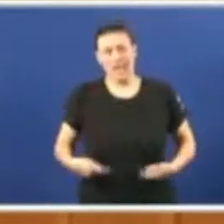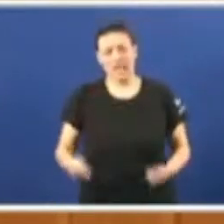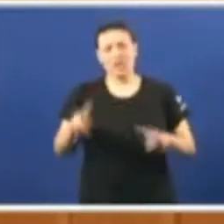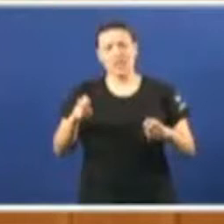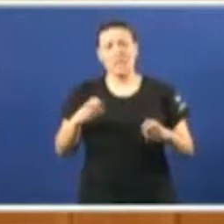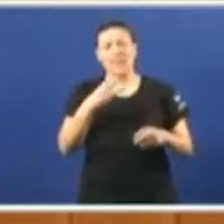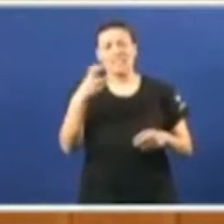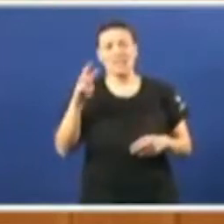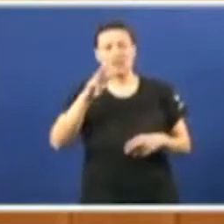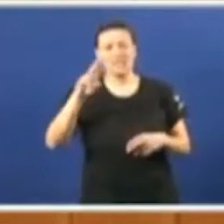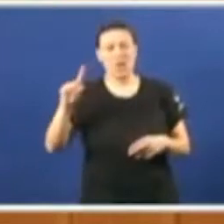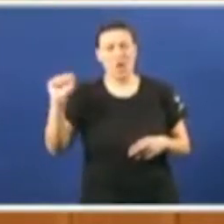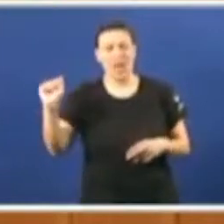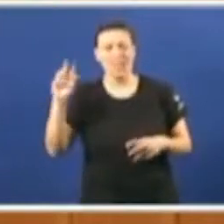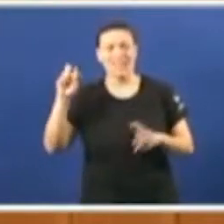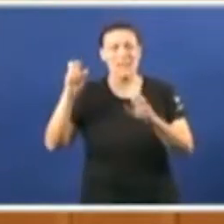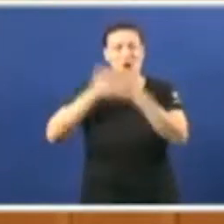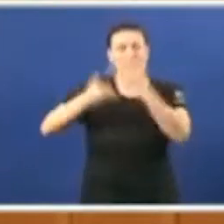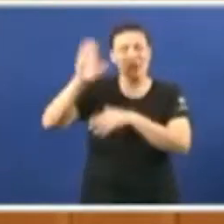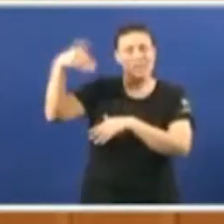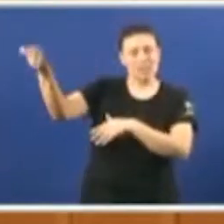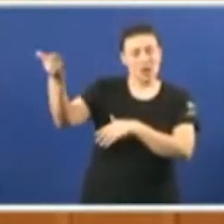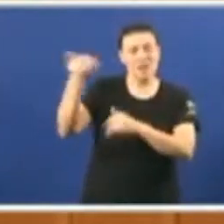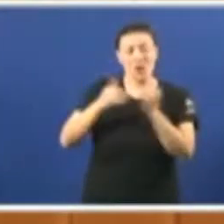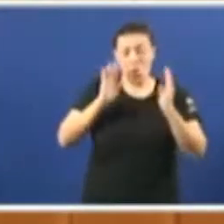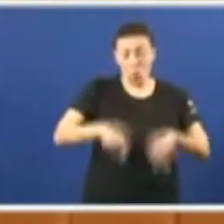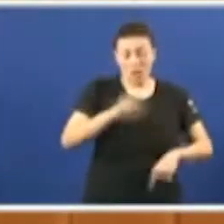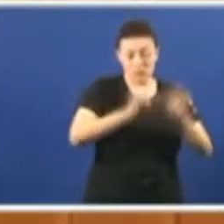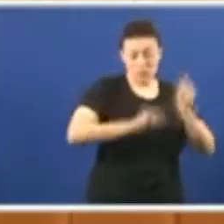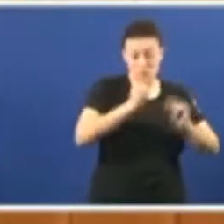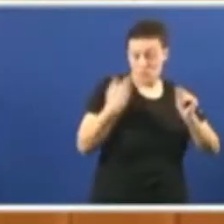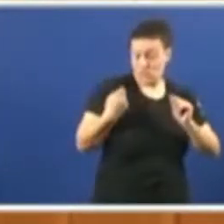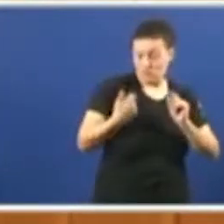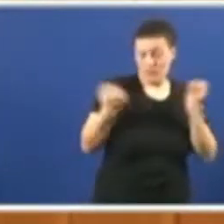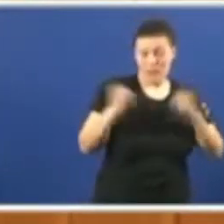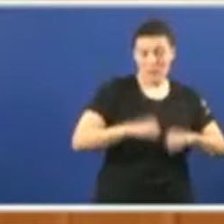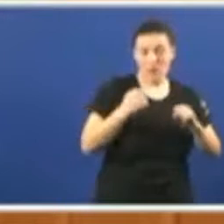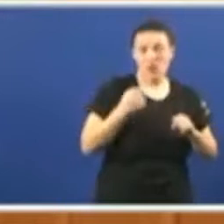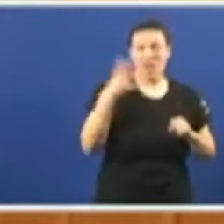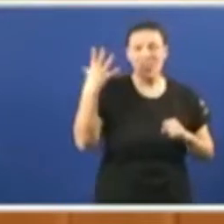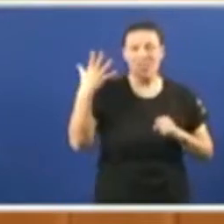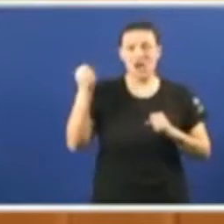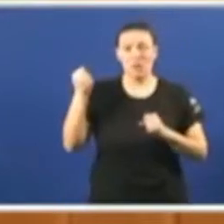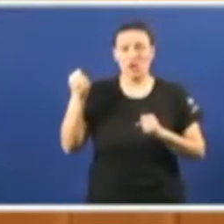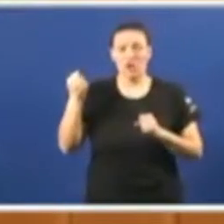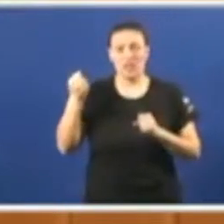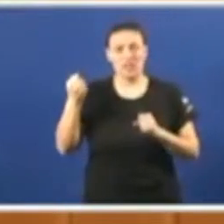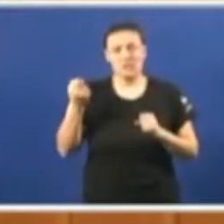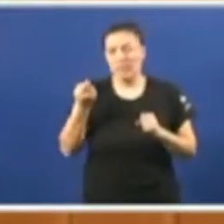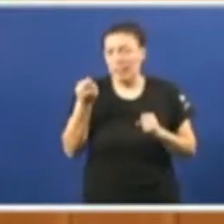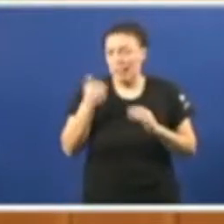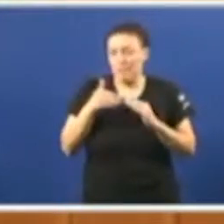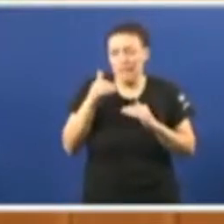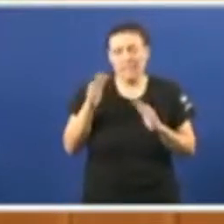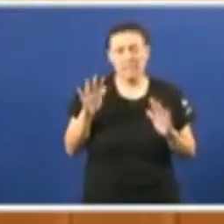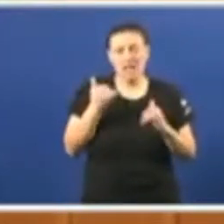programa 331A de cooperación exterior. Nos últimos orzamentos aprobados nesta Cámara apenas se superaron os 5 millóns. Deixaron o orzamento